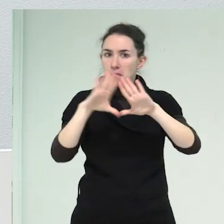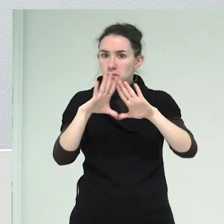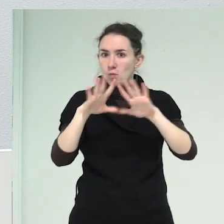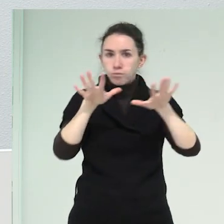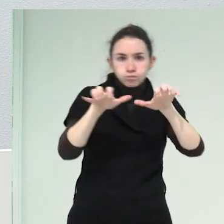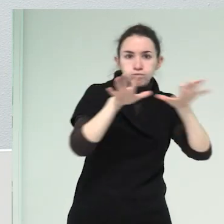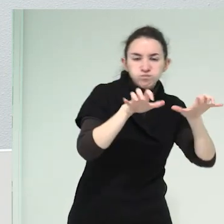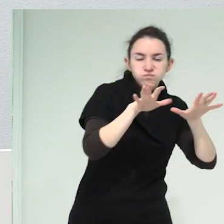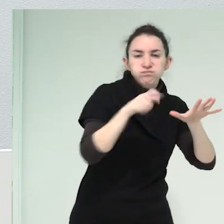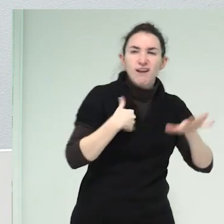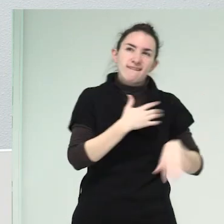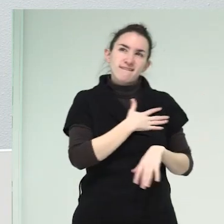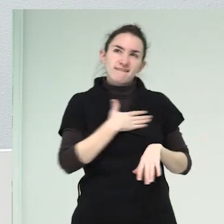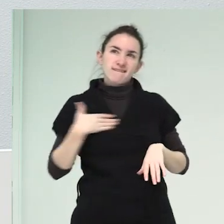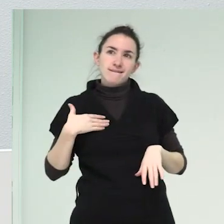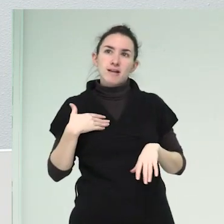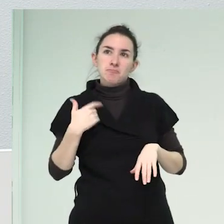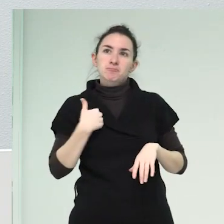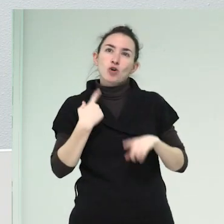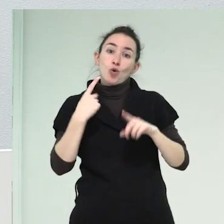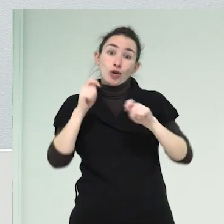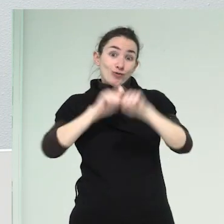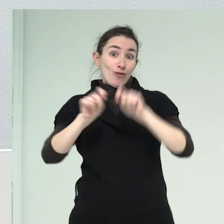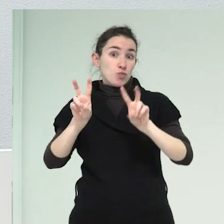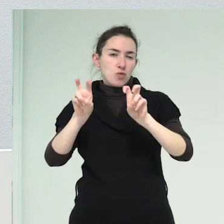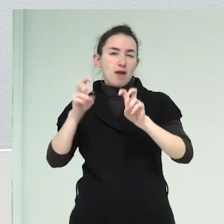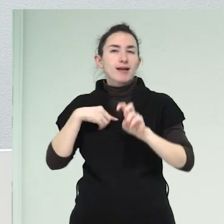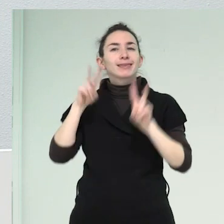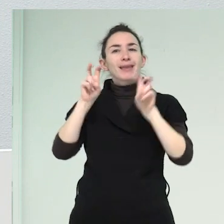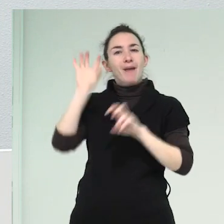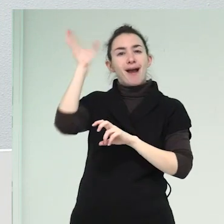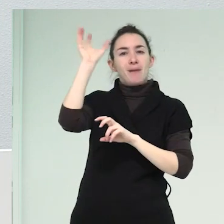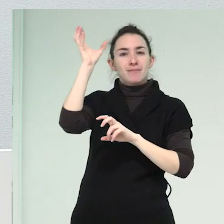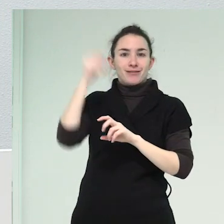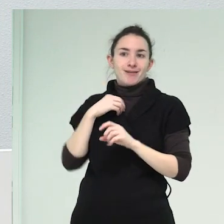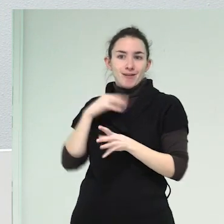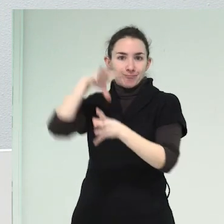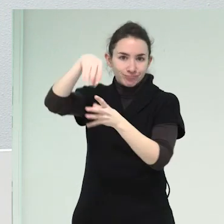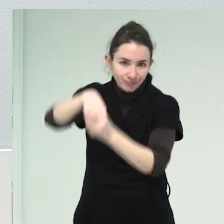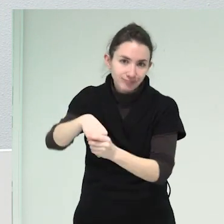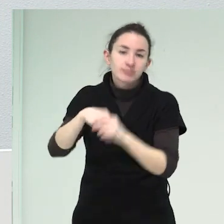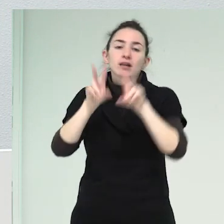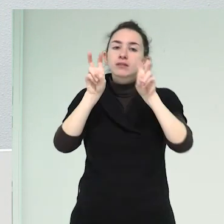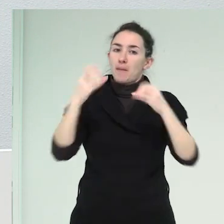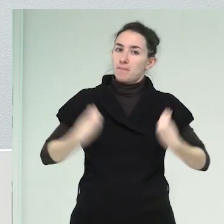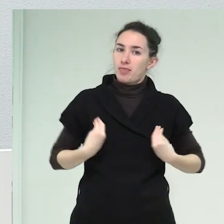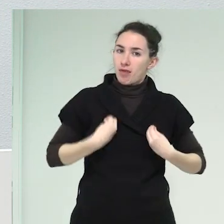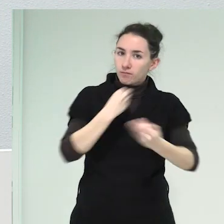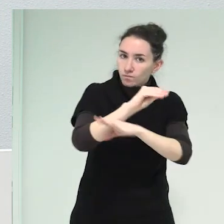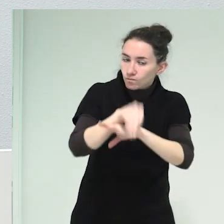he querido incorporar en la nueva asociación mi visión medioambiental, de la sostenibilidad de la vida y